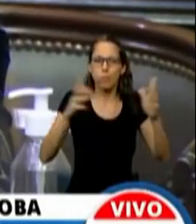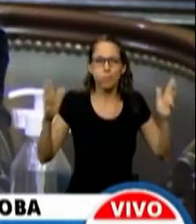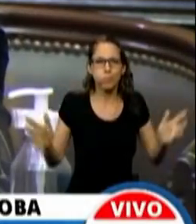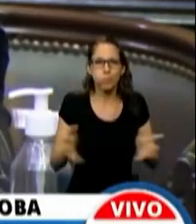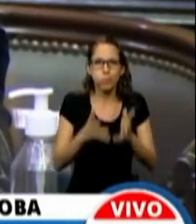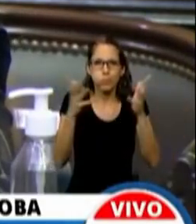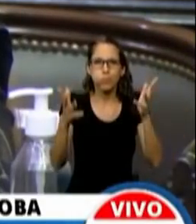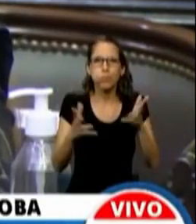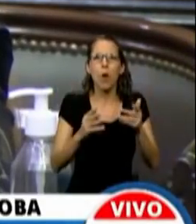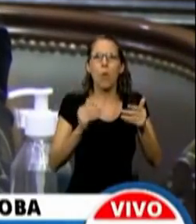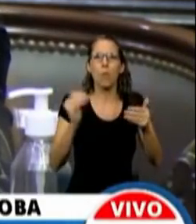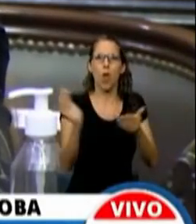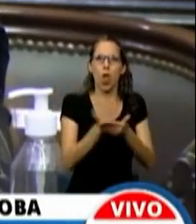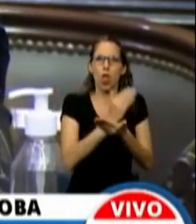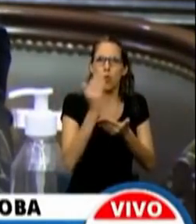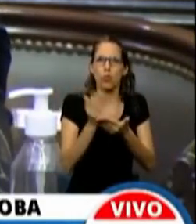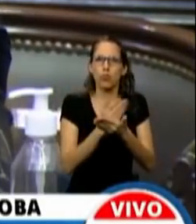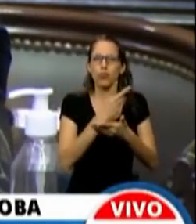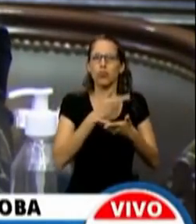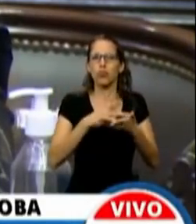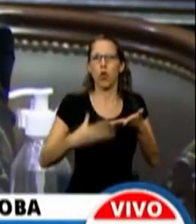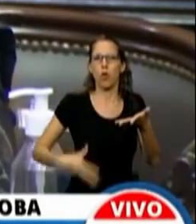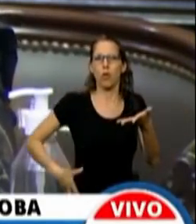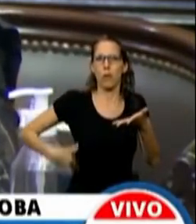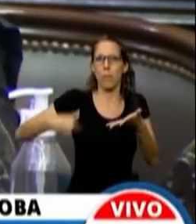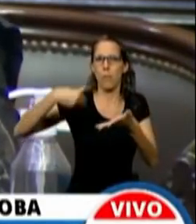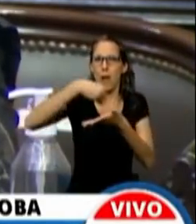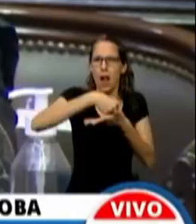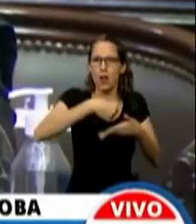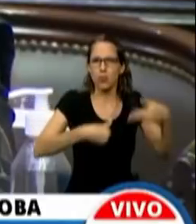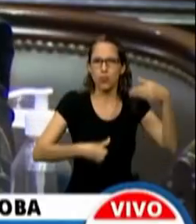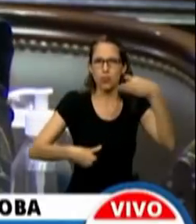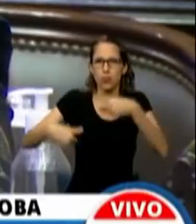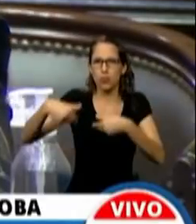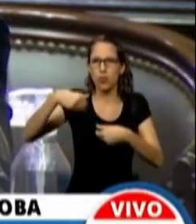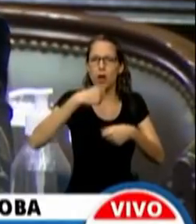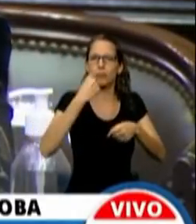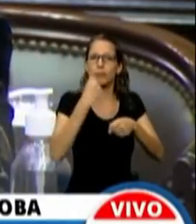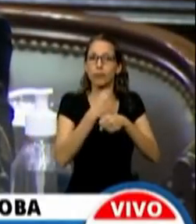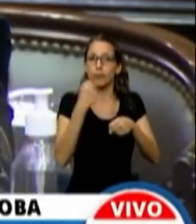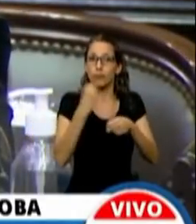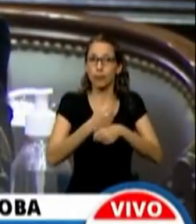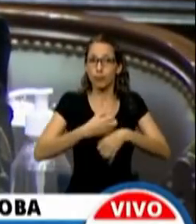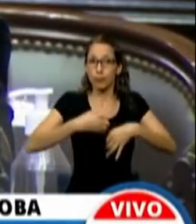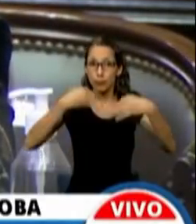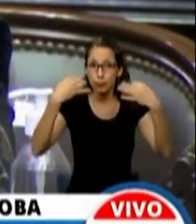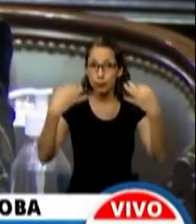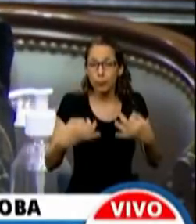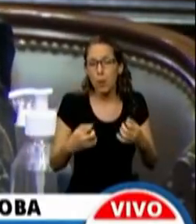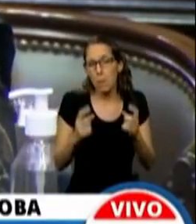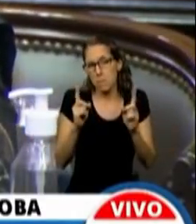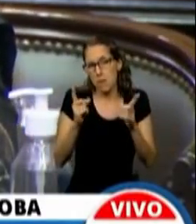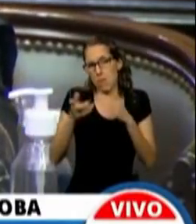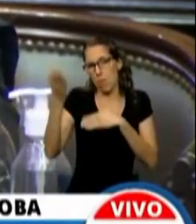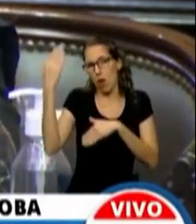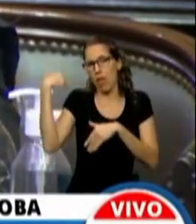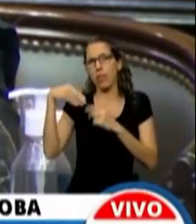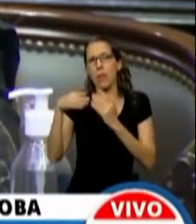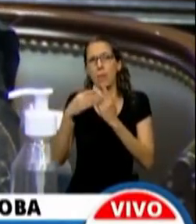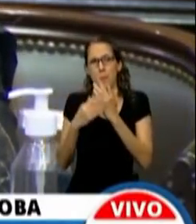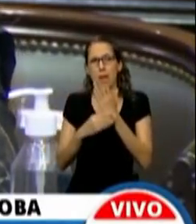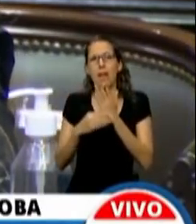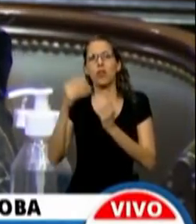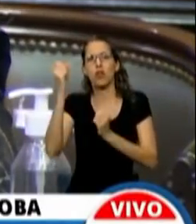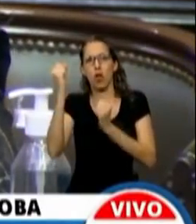me quedé en esa sesión pensando que no iba a poder viajar, como te decía recién, Jorge, porque aparentemente la sesión iba, bueno, iba a pasar para la